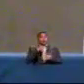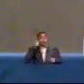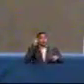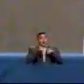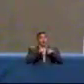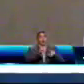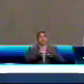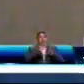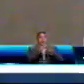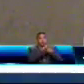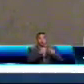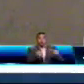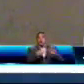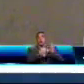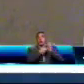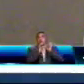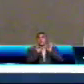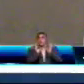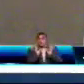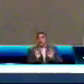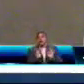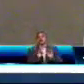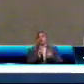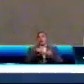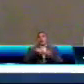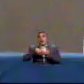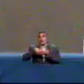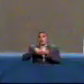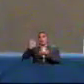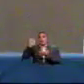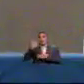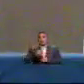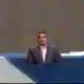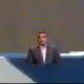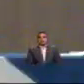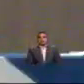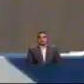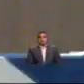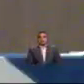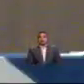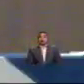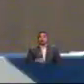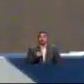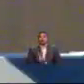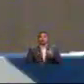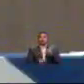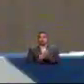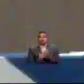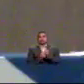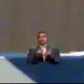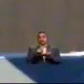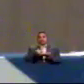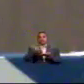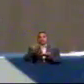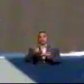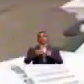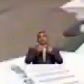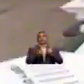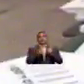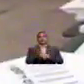los requisitos constitucionales, legales y reglamentarios para su calificación. Mi voto a favor de la calificación de